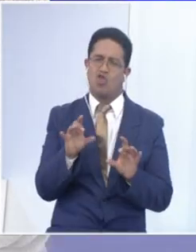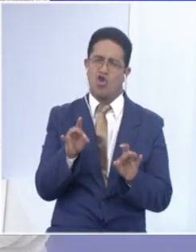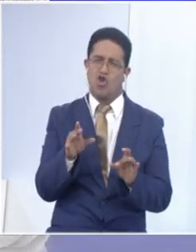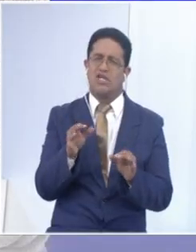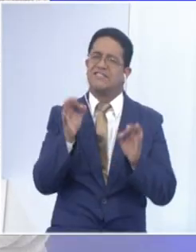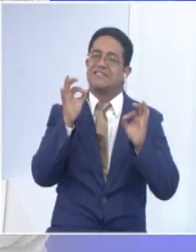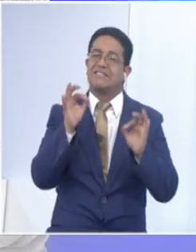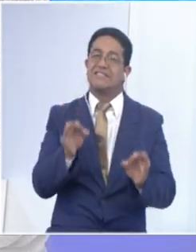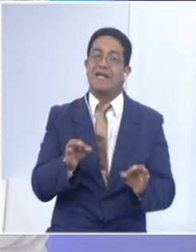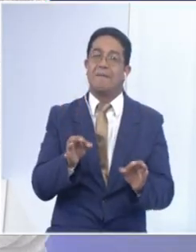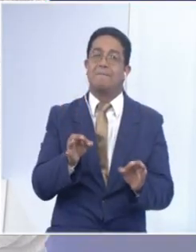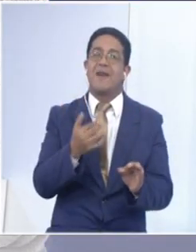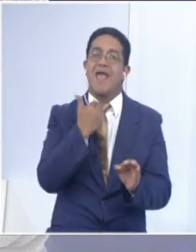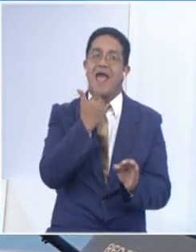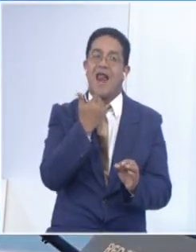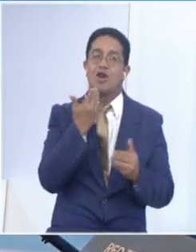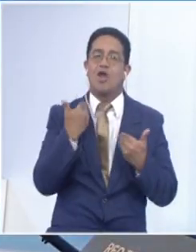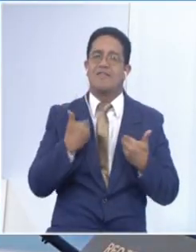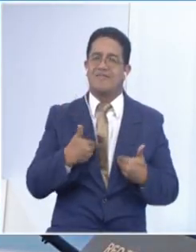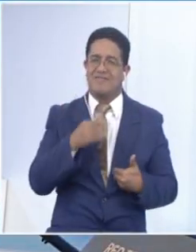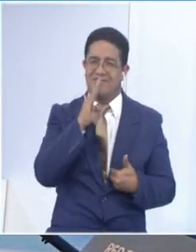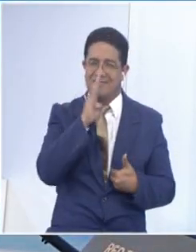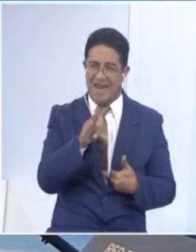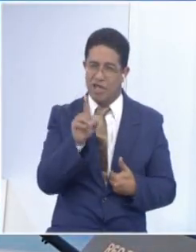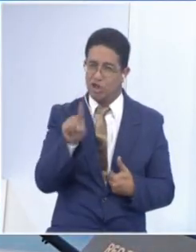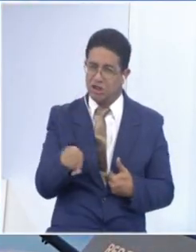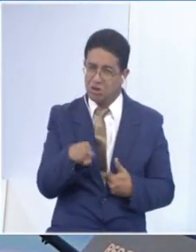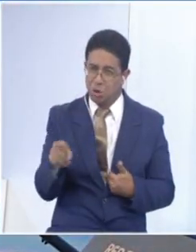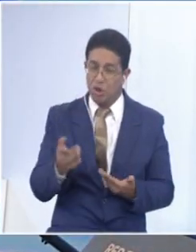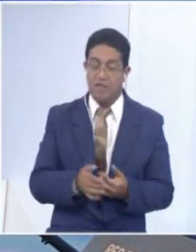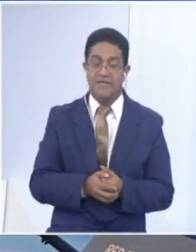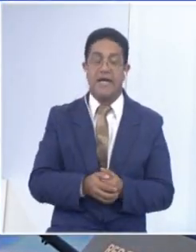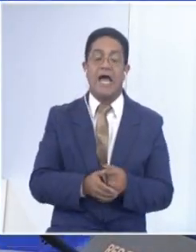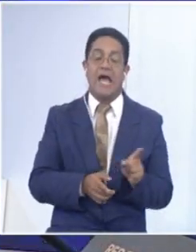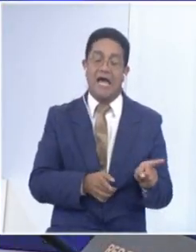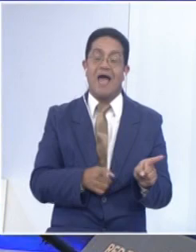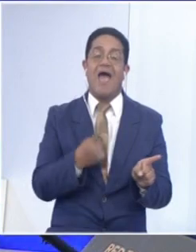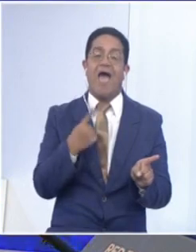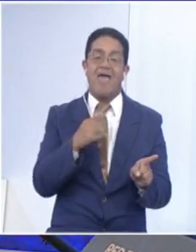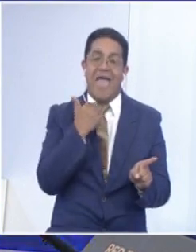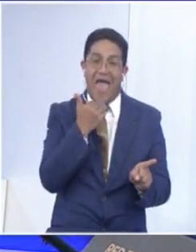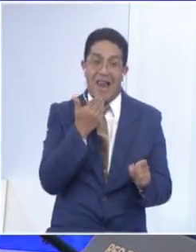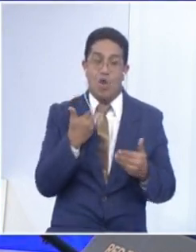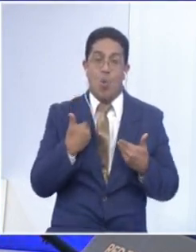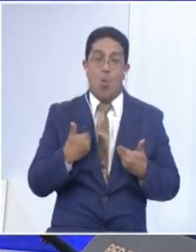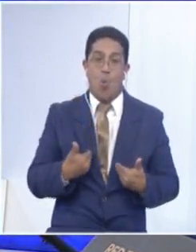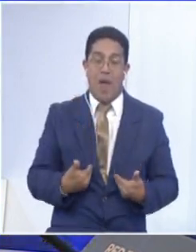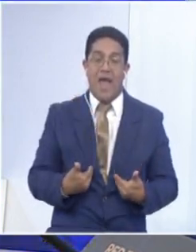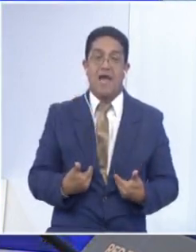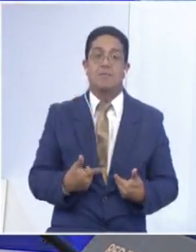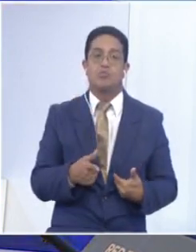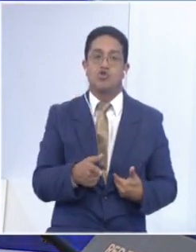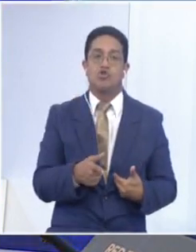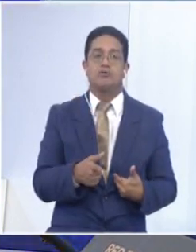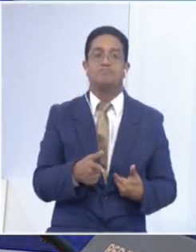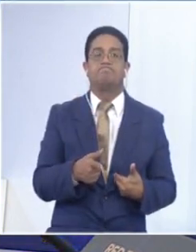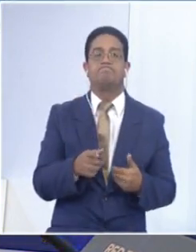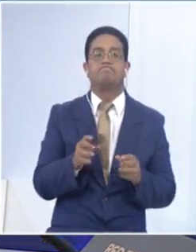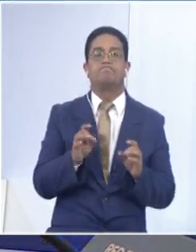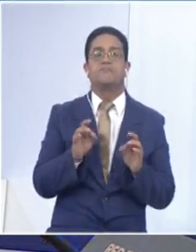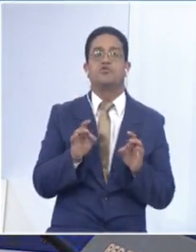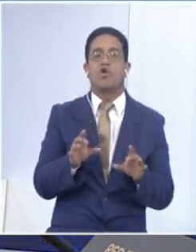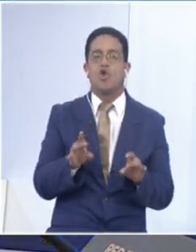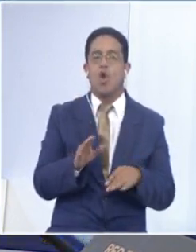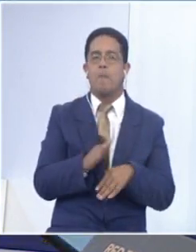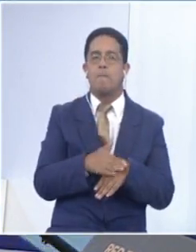relacionado con una causa física directa. Si es una causa física directa y se sabe, por ejemplo, es un dolor crónico